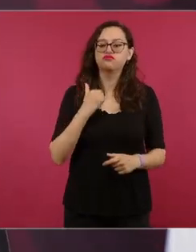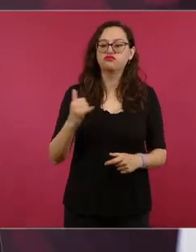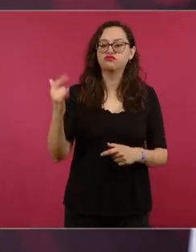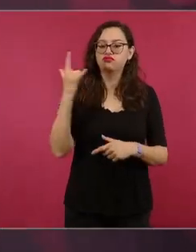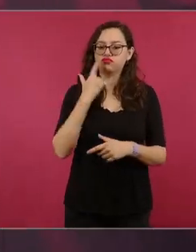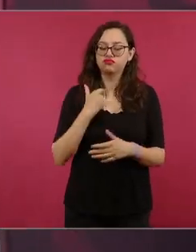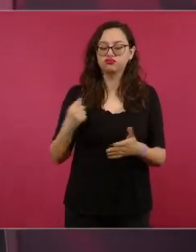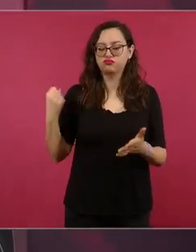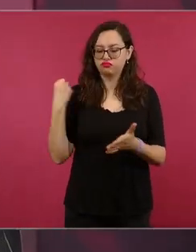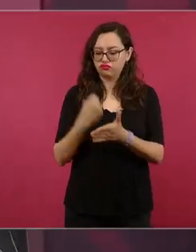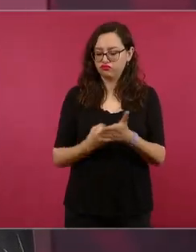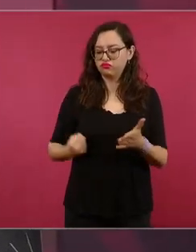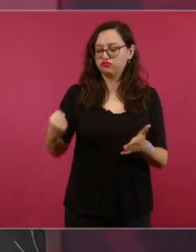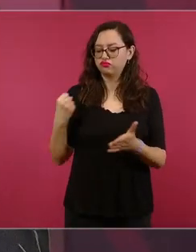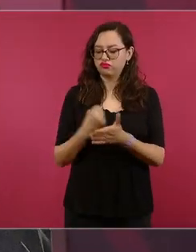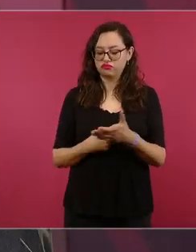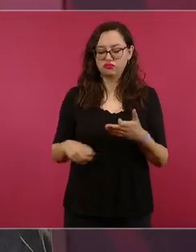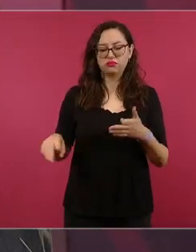El que todos los días